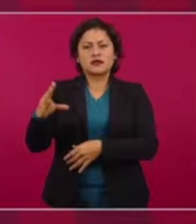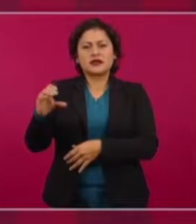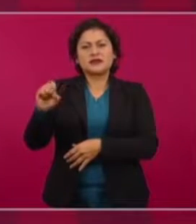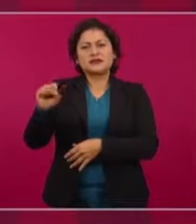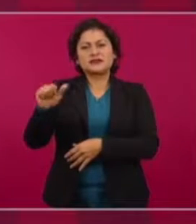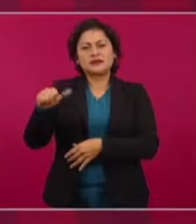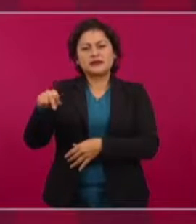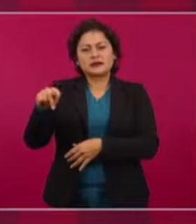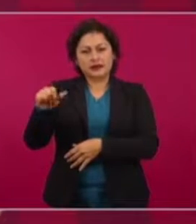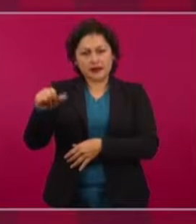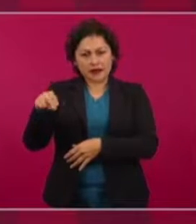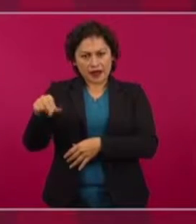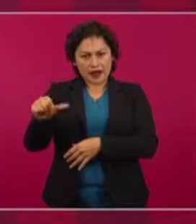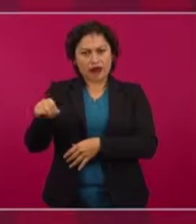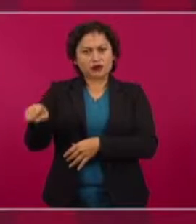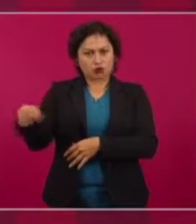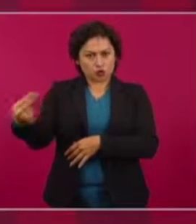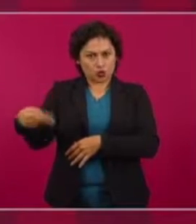Santana era su nombre,